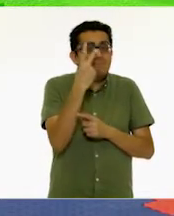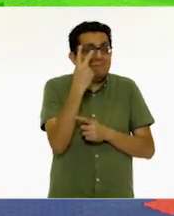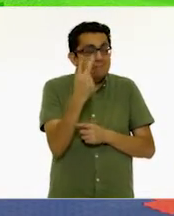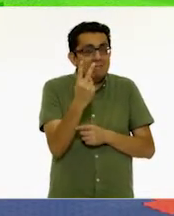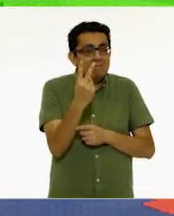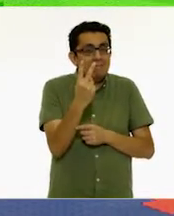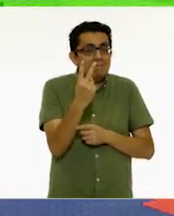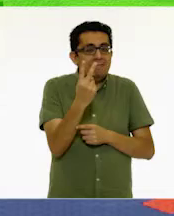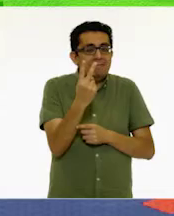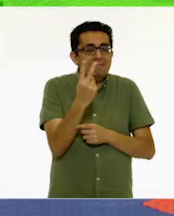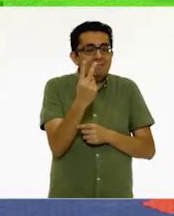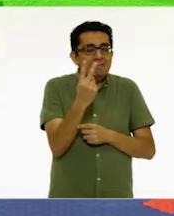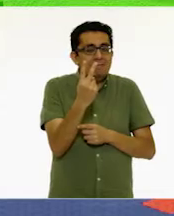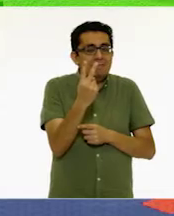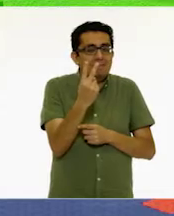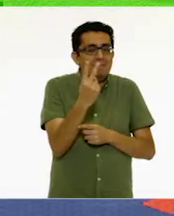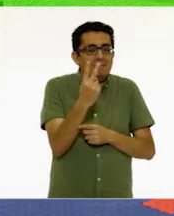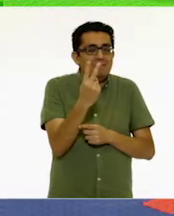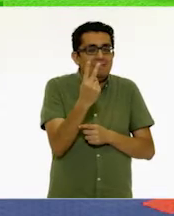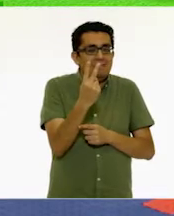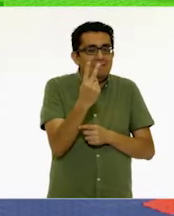¡Dos!